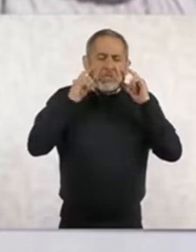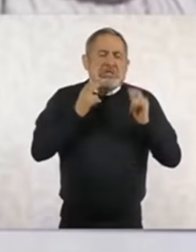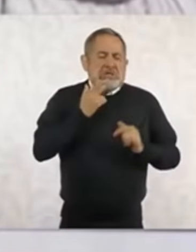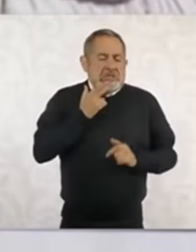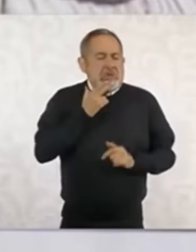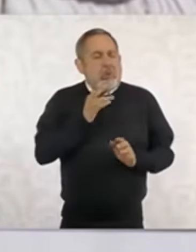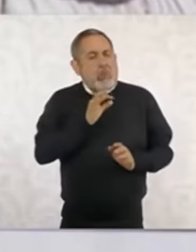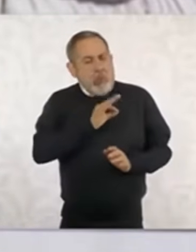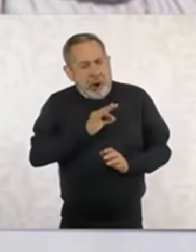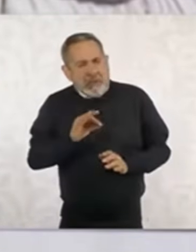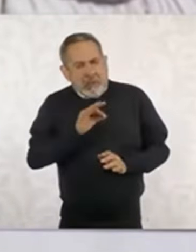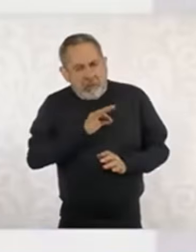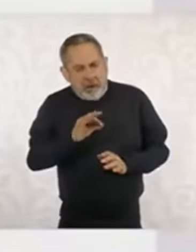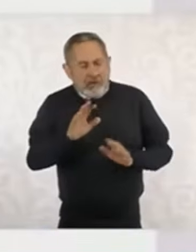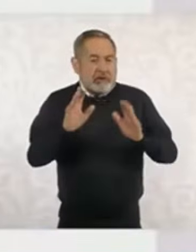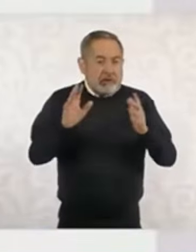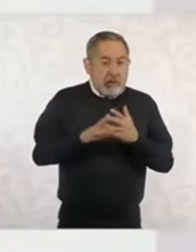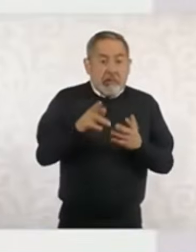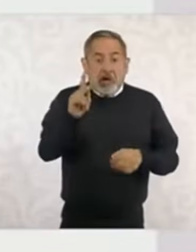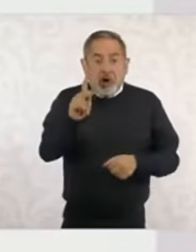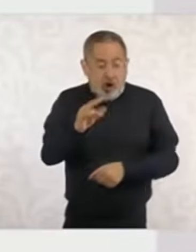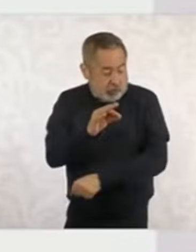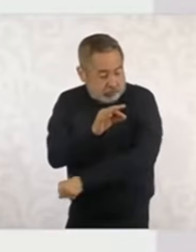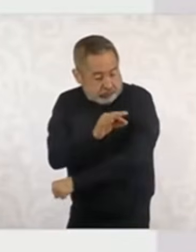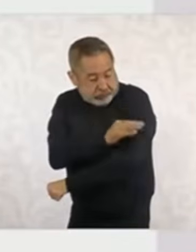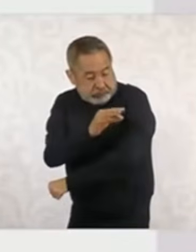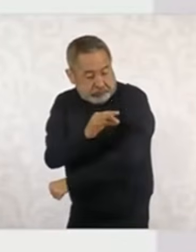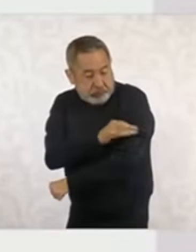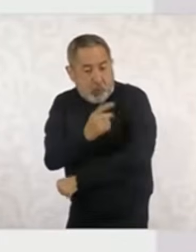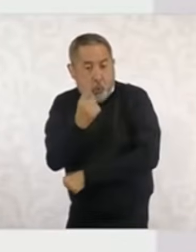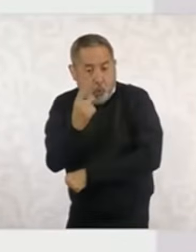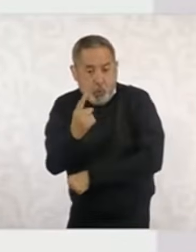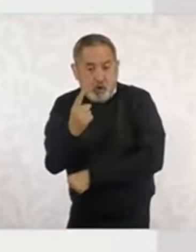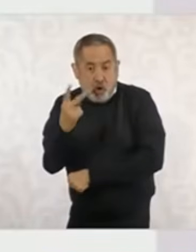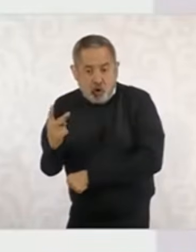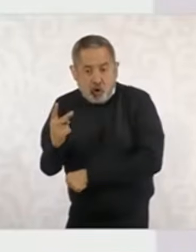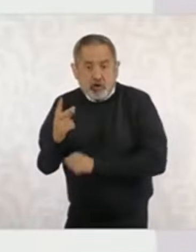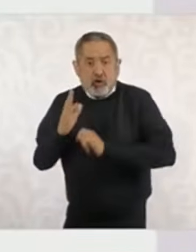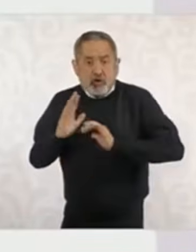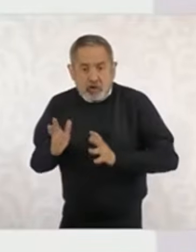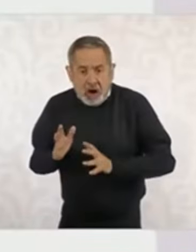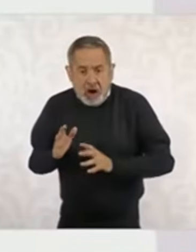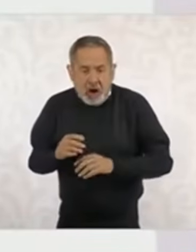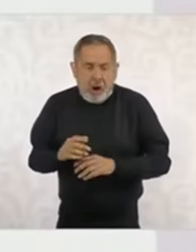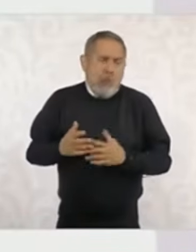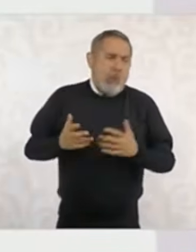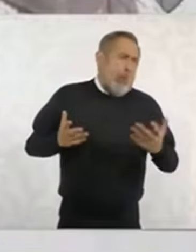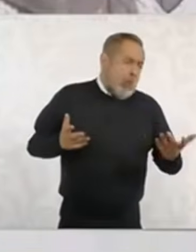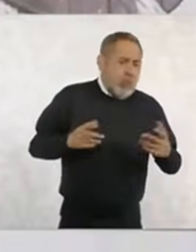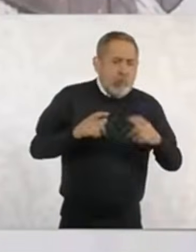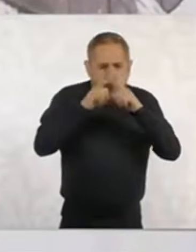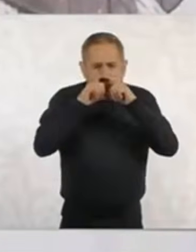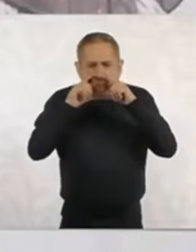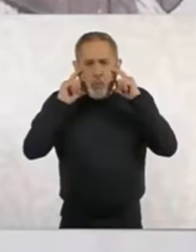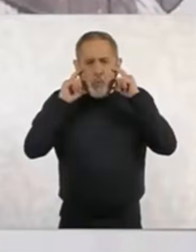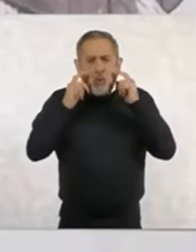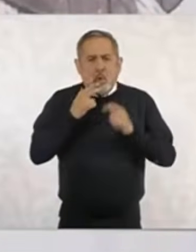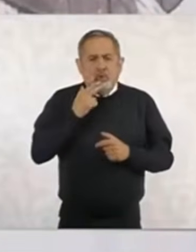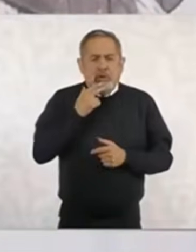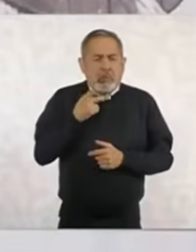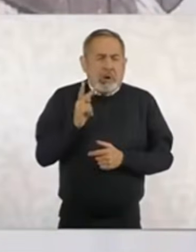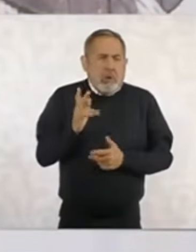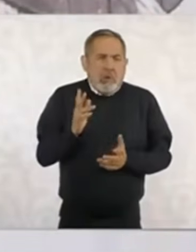es importante que si ya tienen sus 2 dosis de vacunación, pues pueden utilizar el cubrebocas, pero realmente